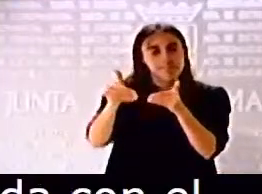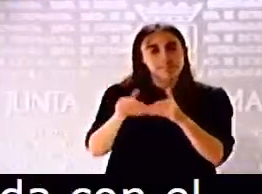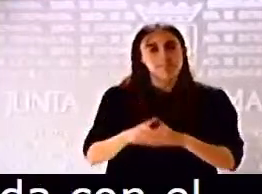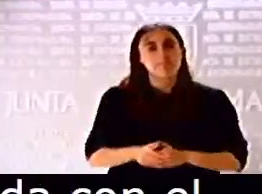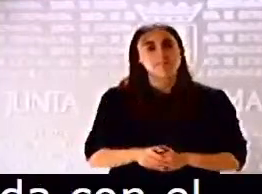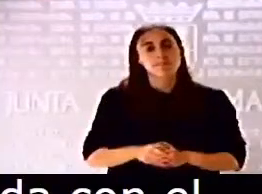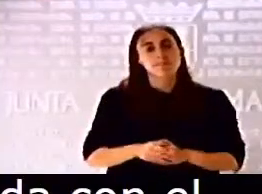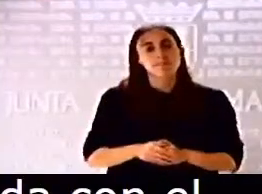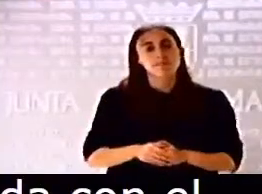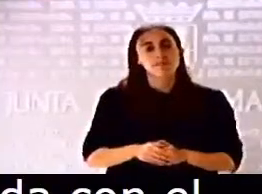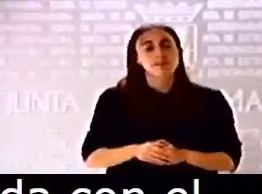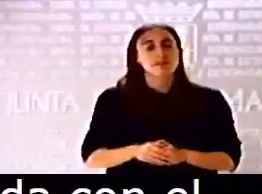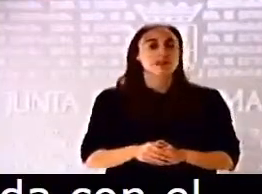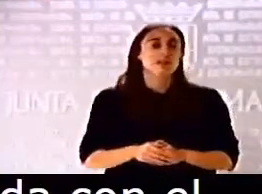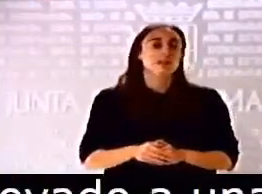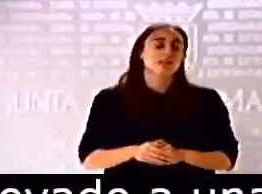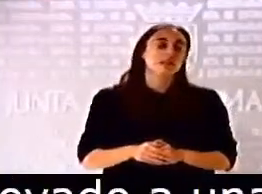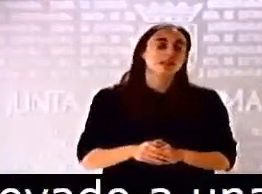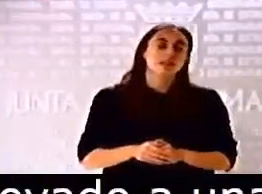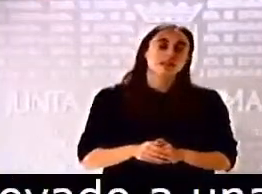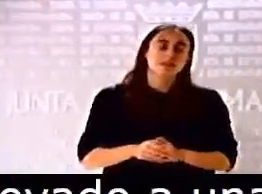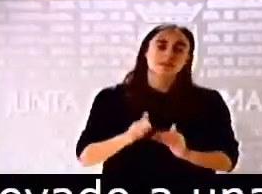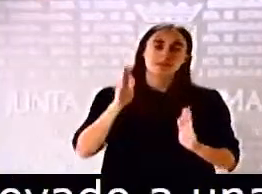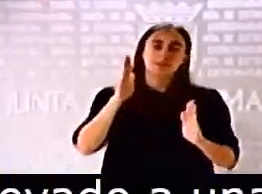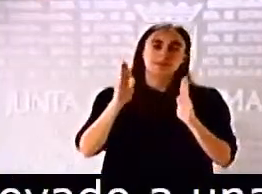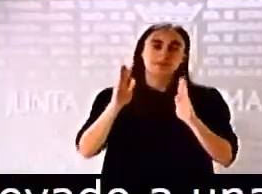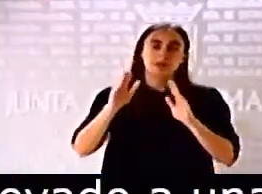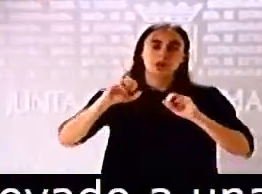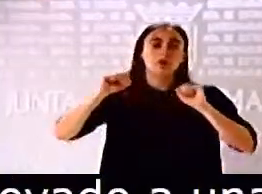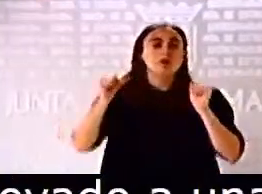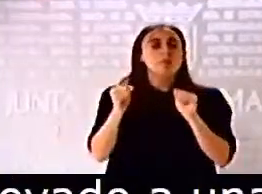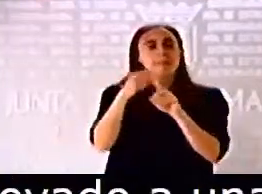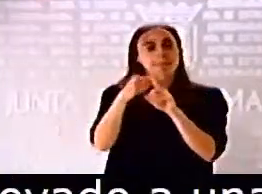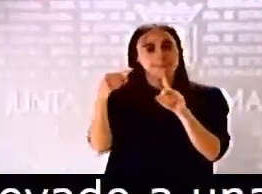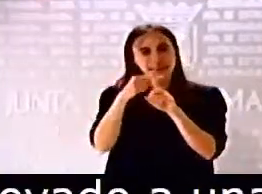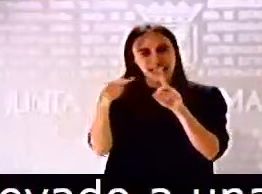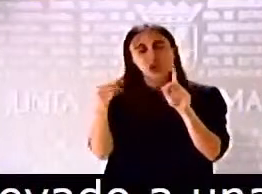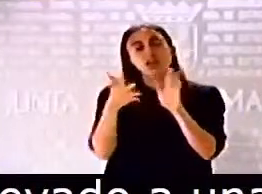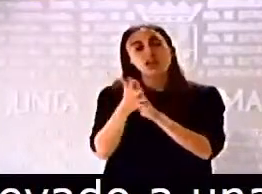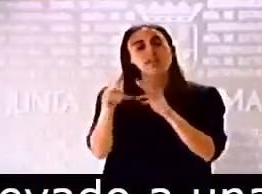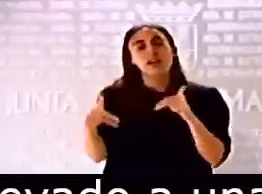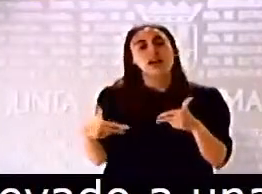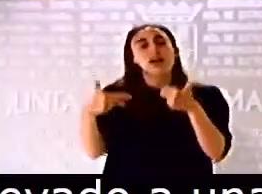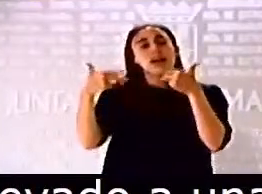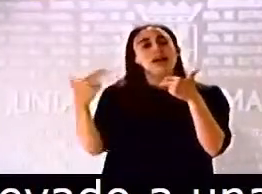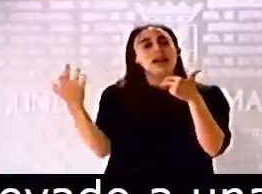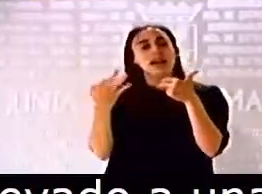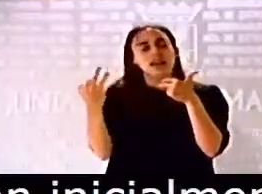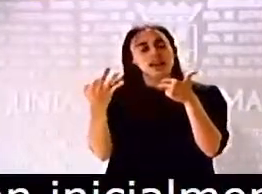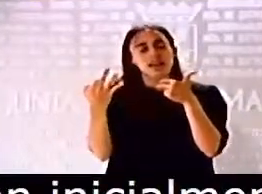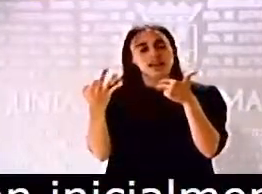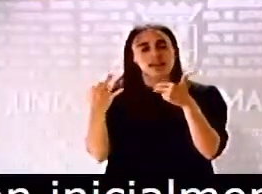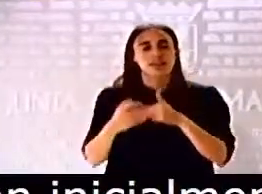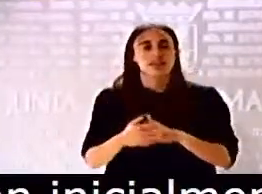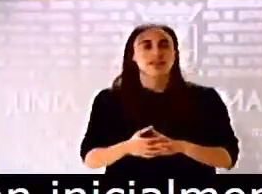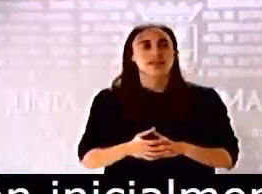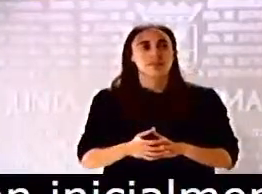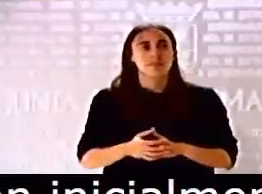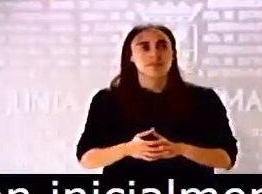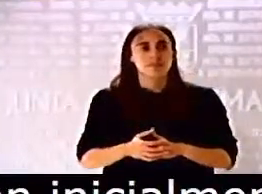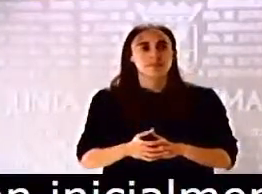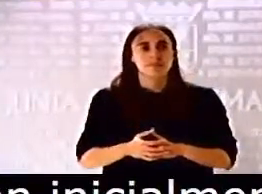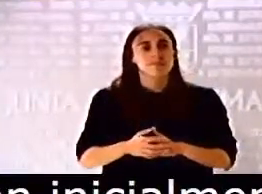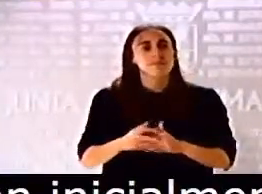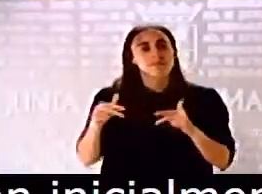prórroga de medio periodo de incubación inicialmente, que nos va a permitir en cualquier caso que